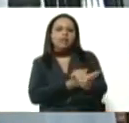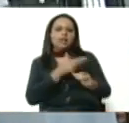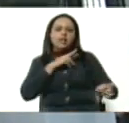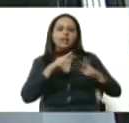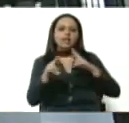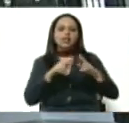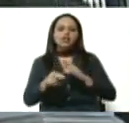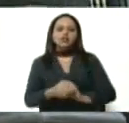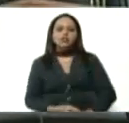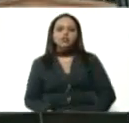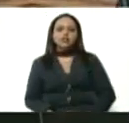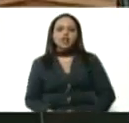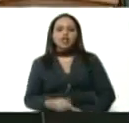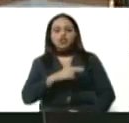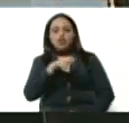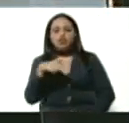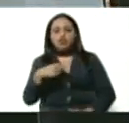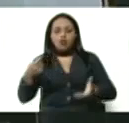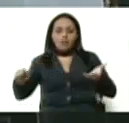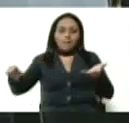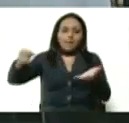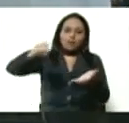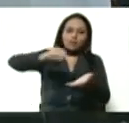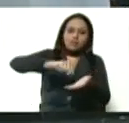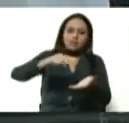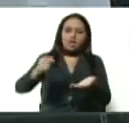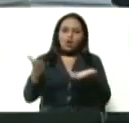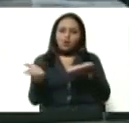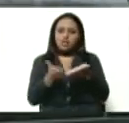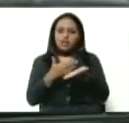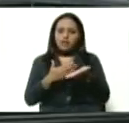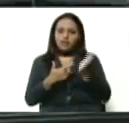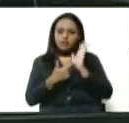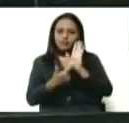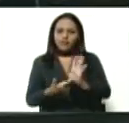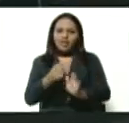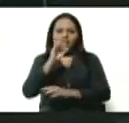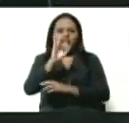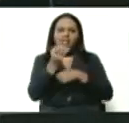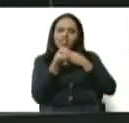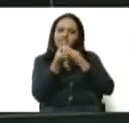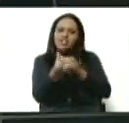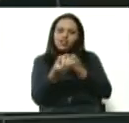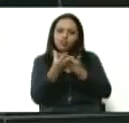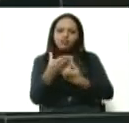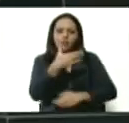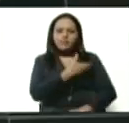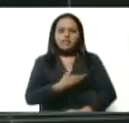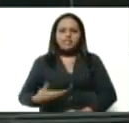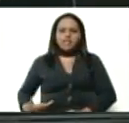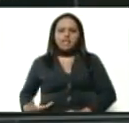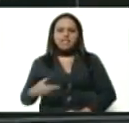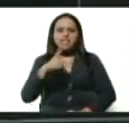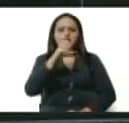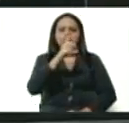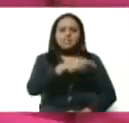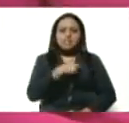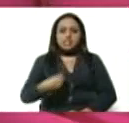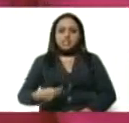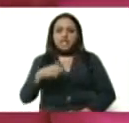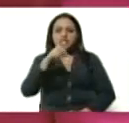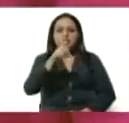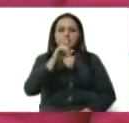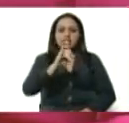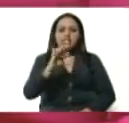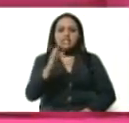Hemos bautizado este libro, Tres discursos del presidente Xi Jinping.